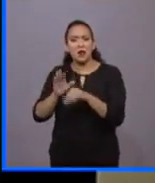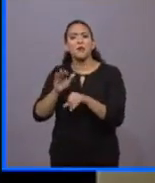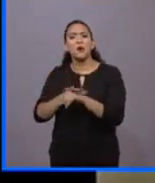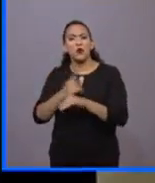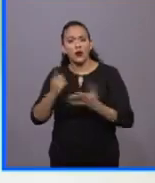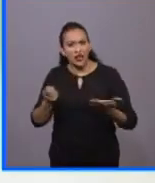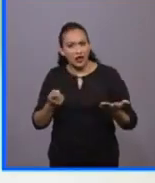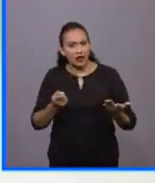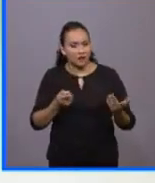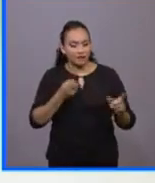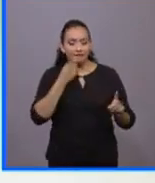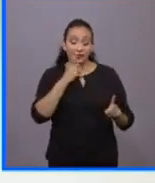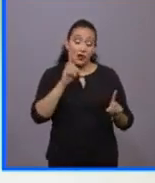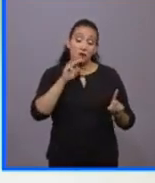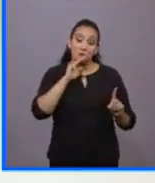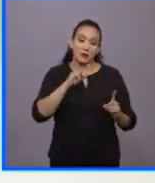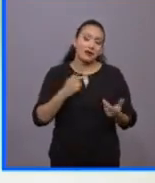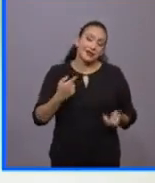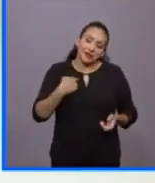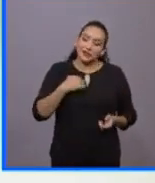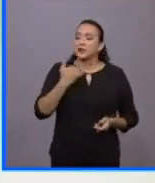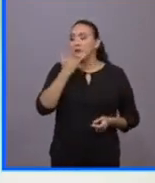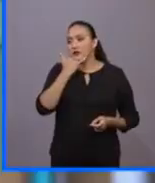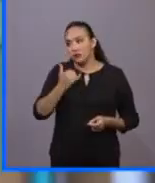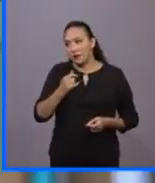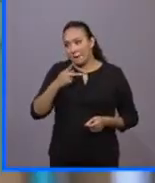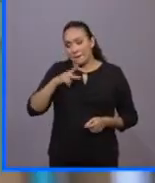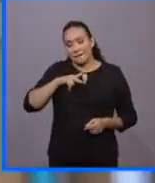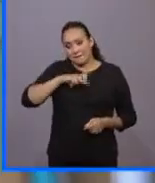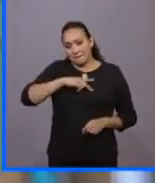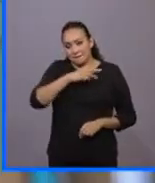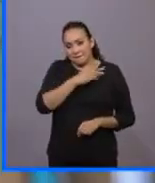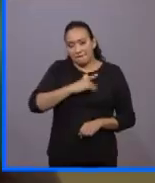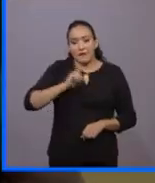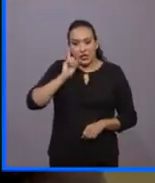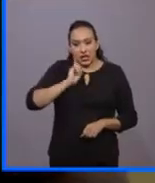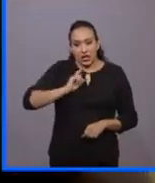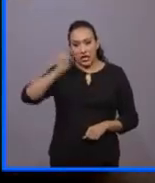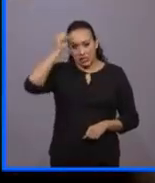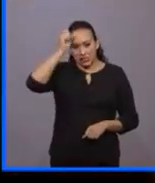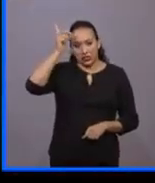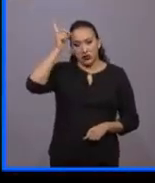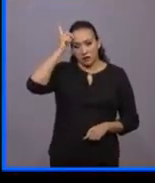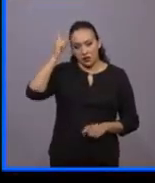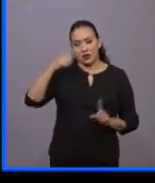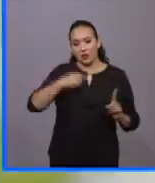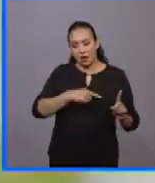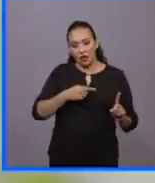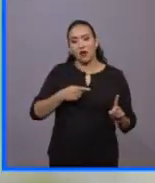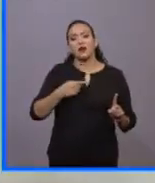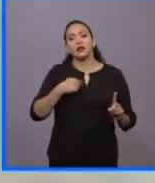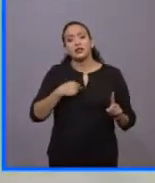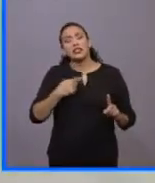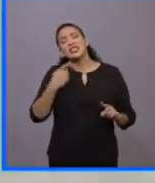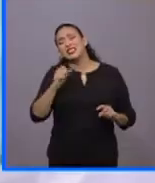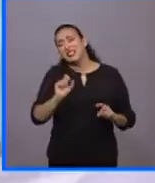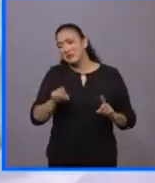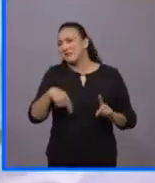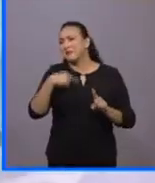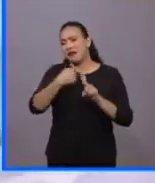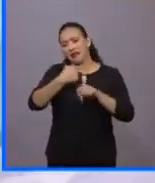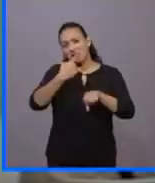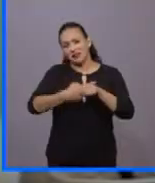de trabajo debido a que tenía que cuidar a su hija con síndrome de Down, quien además presentaba otras complicaciones